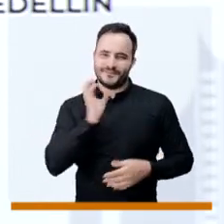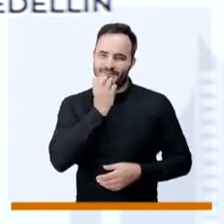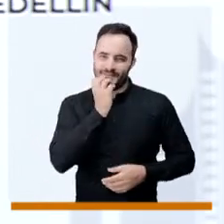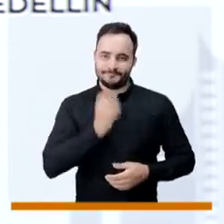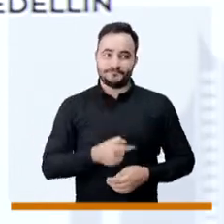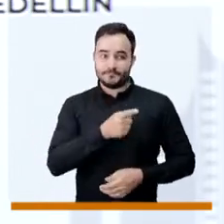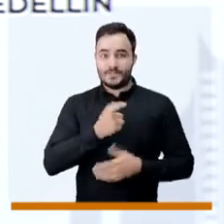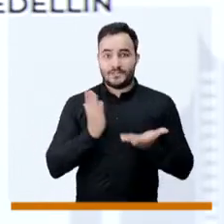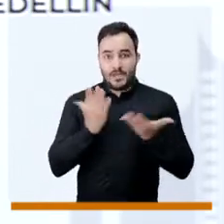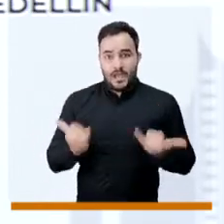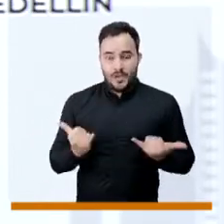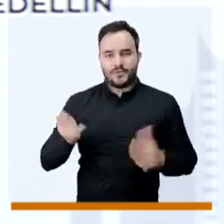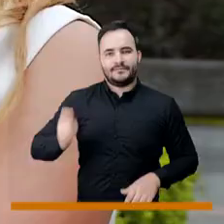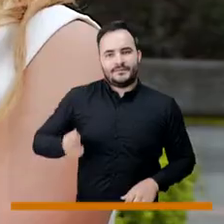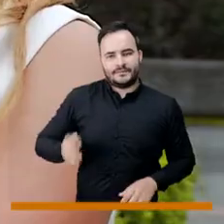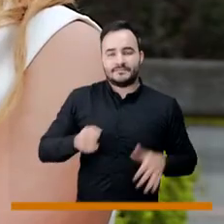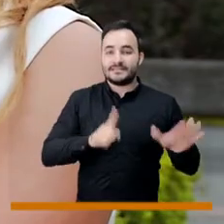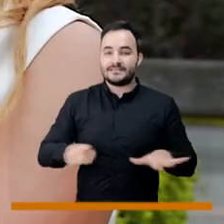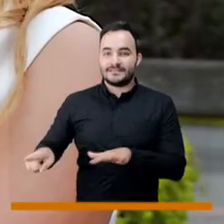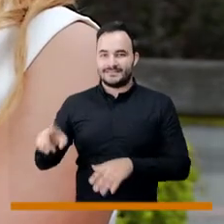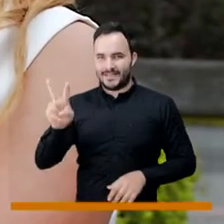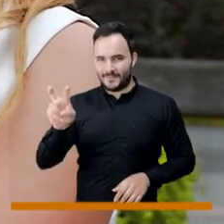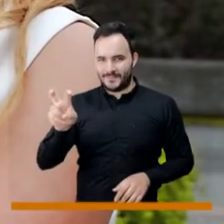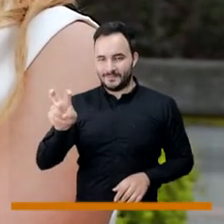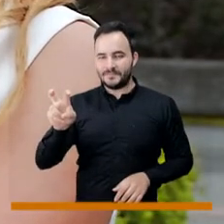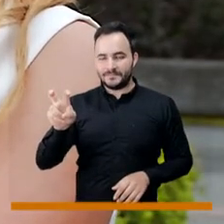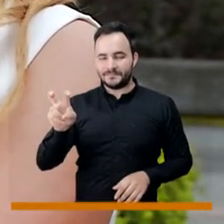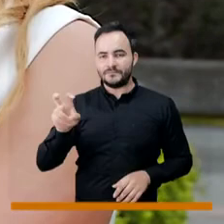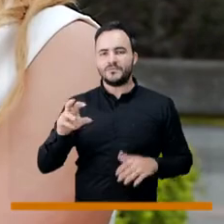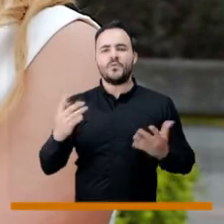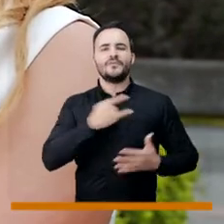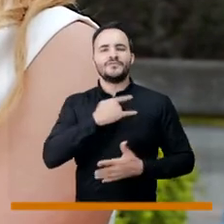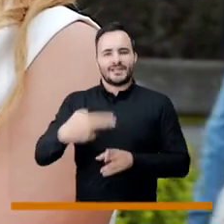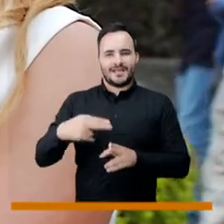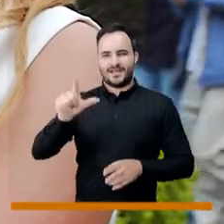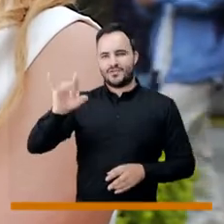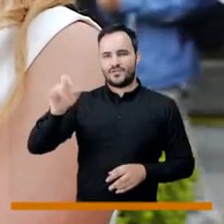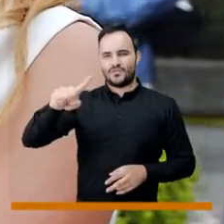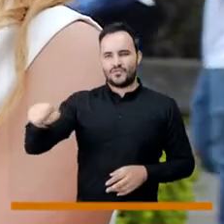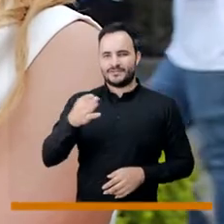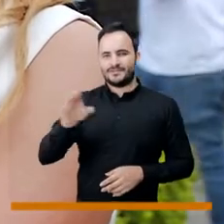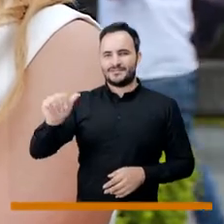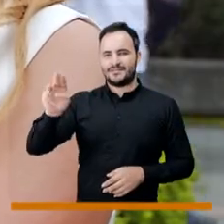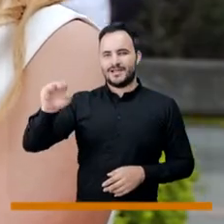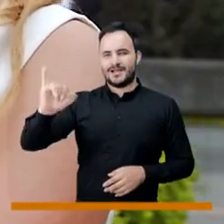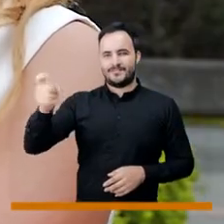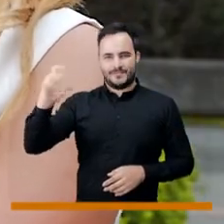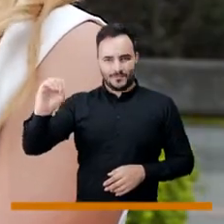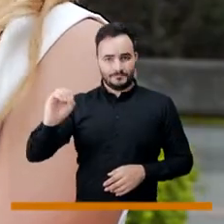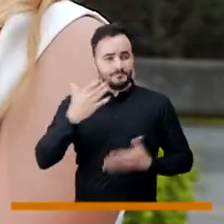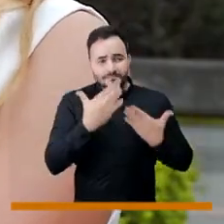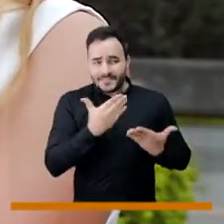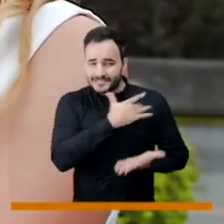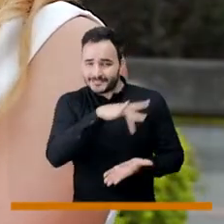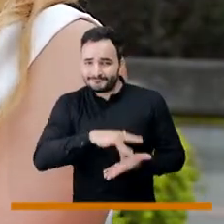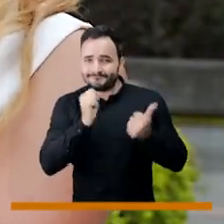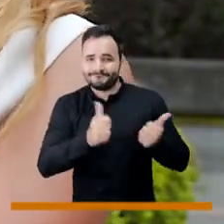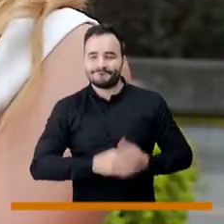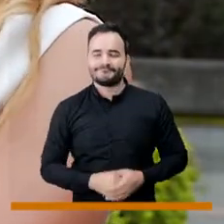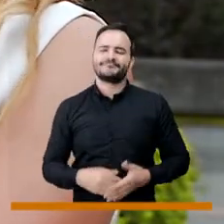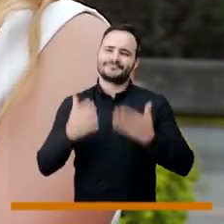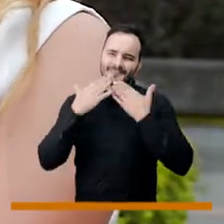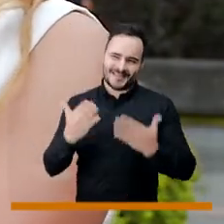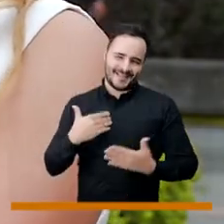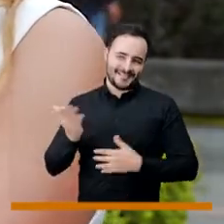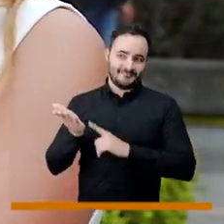belén estudiante de derecho del séptimo semestre en la louis amigo bienvenida y gracias por estar con nosotros muchísimas gracias